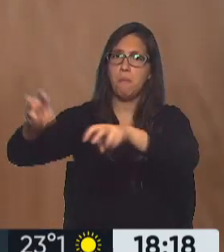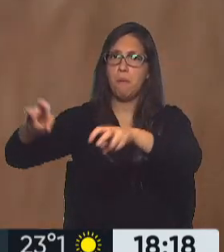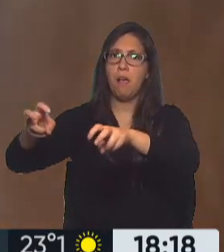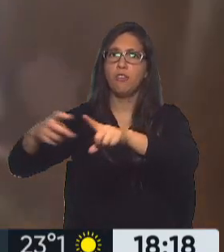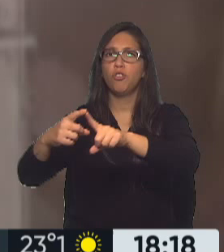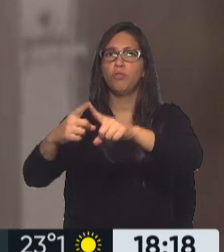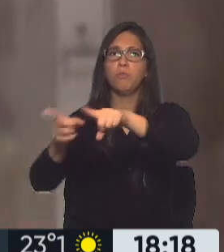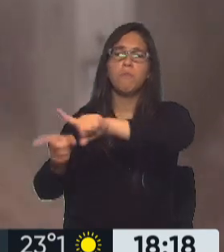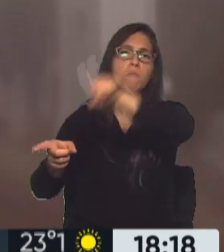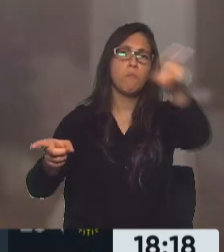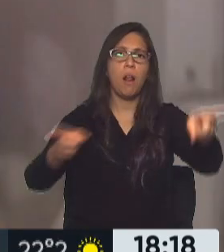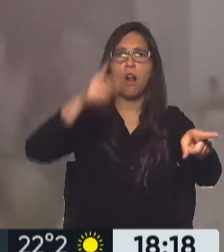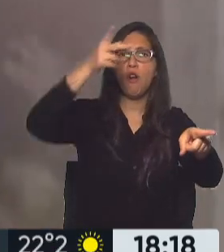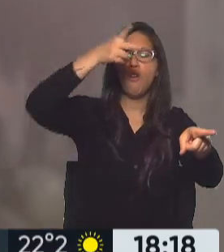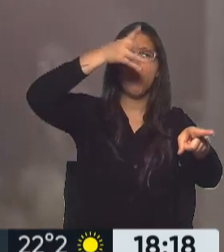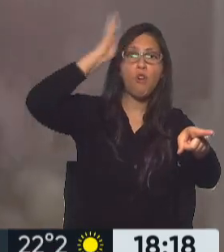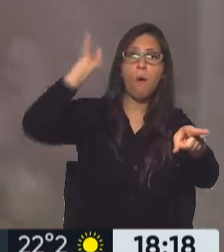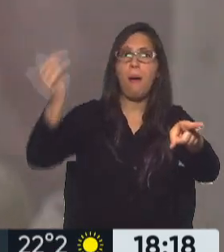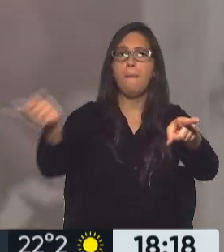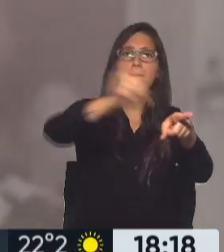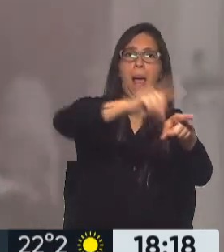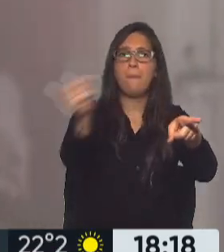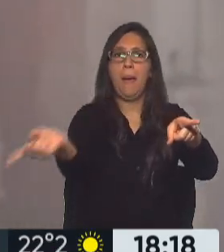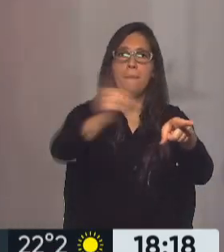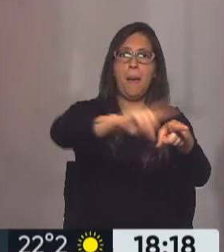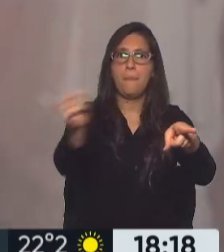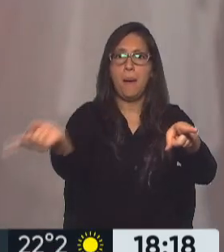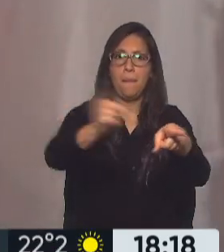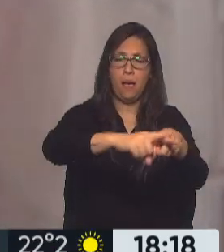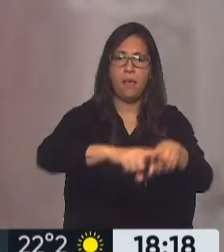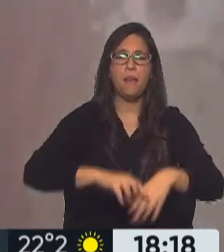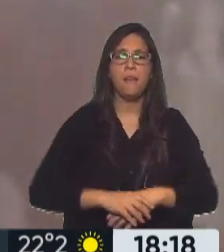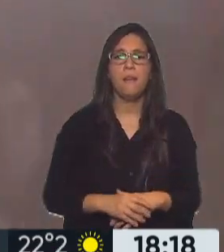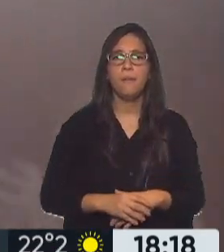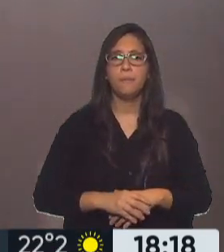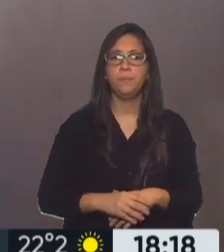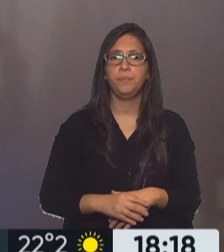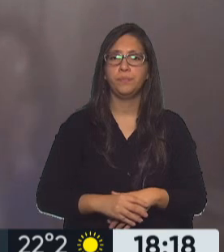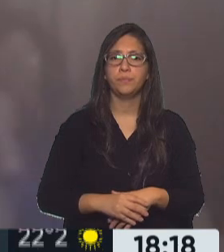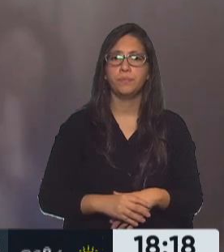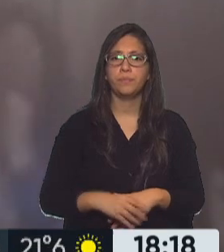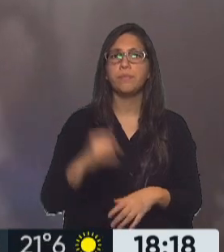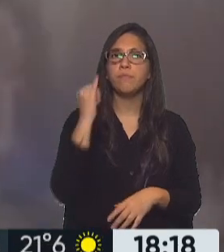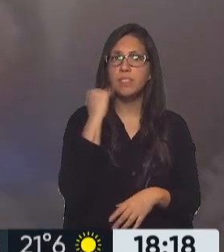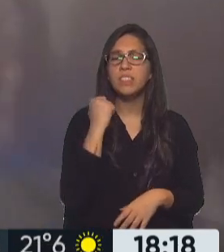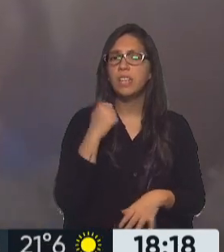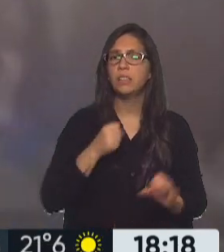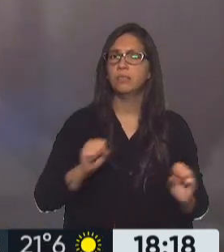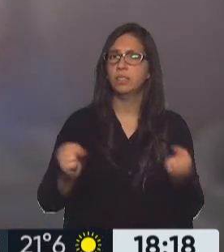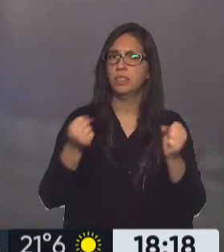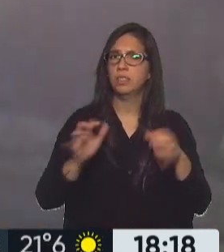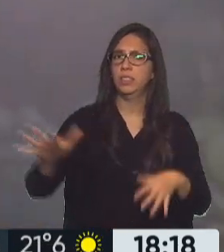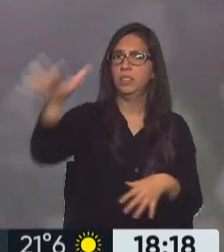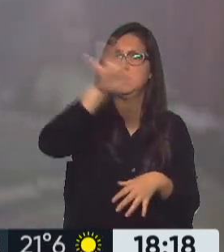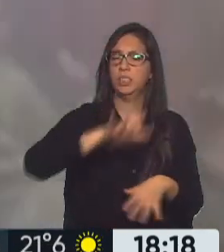venir permanentemente de Tel Aviv a Roma. ¿Están garantizados esos vuelos teniendo en cuenta que está justamente aumentando la tensión en la región?